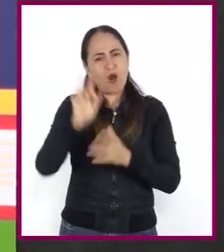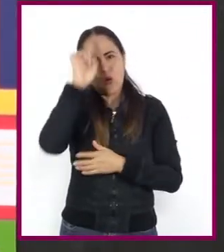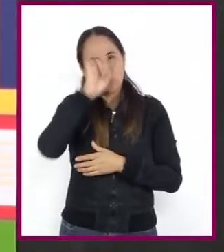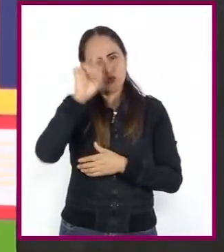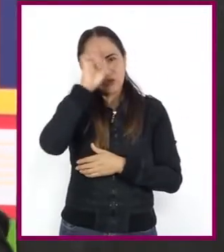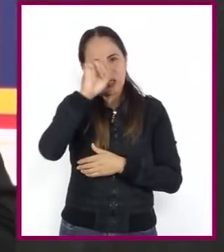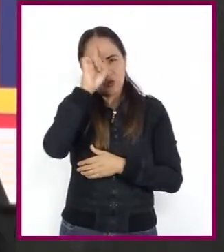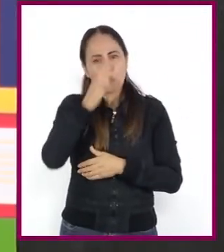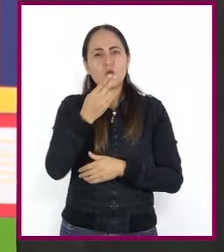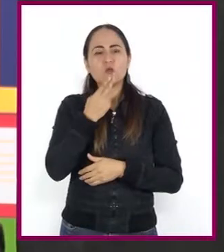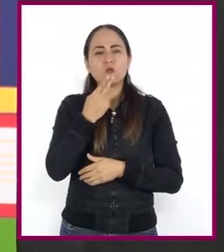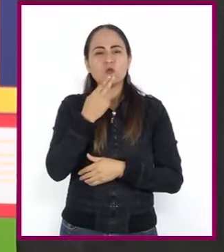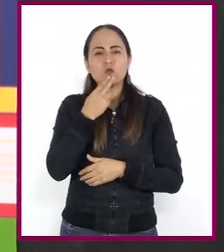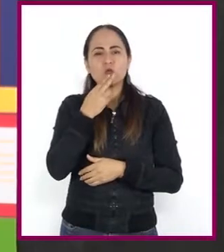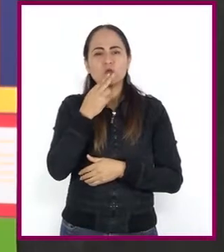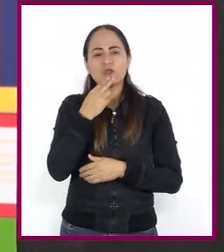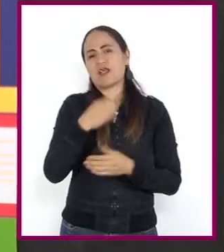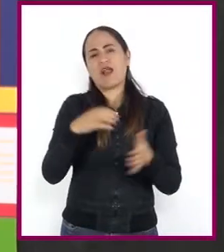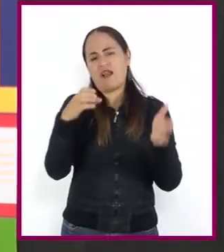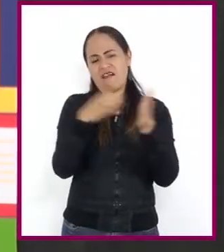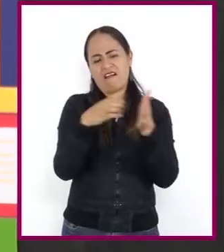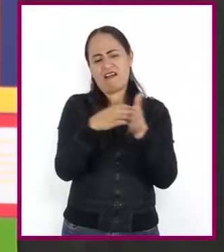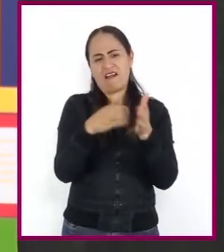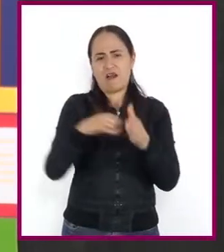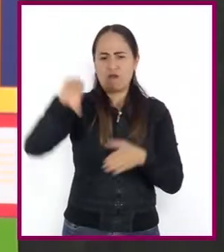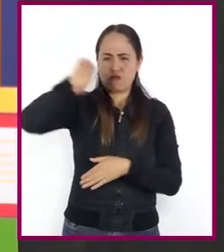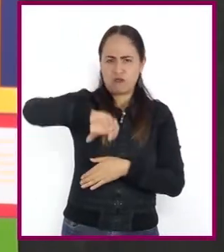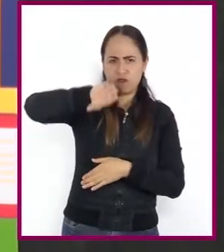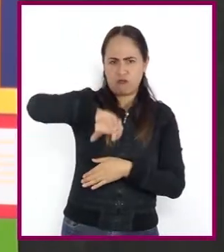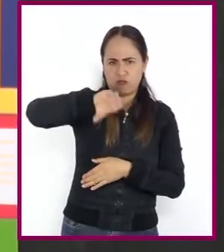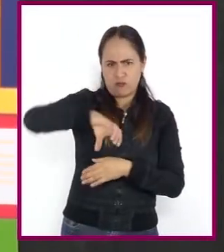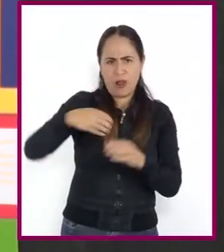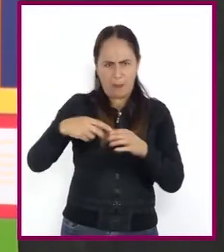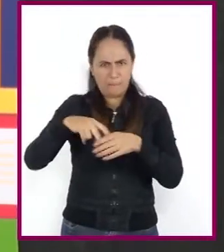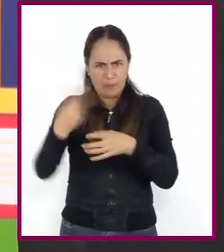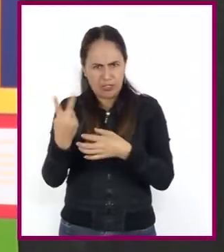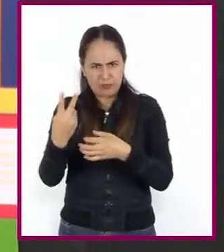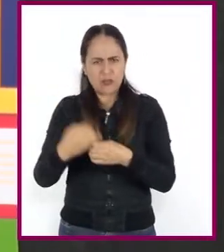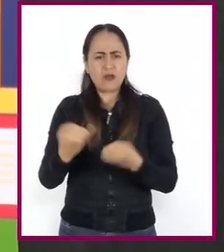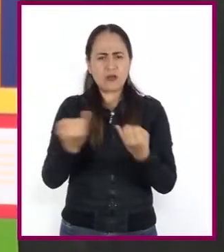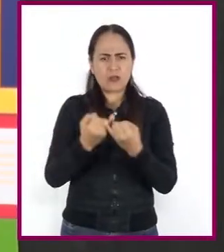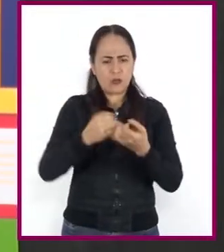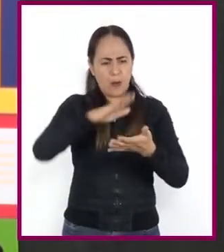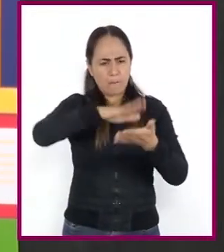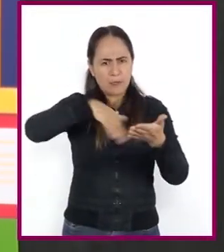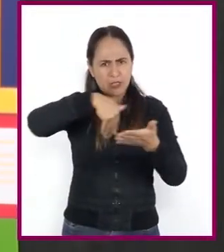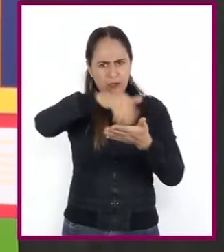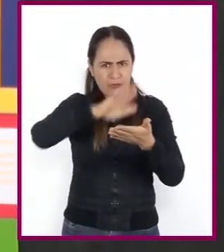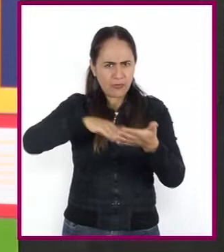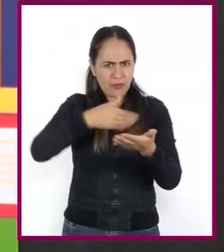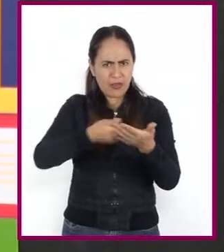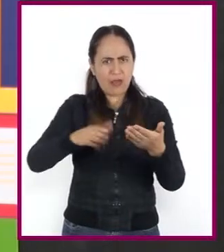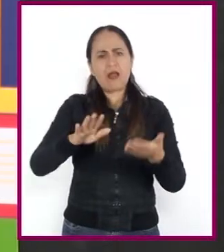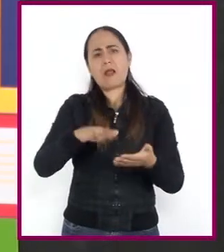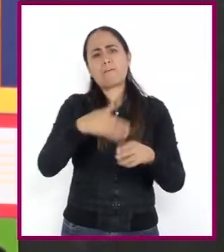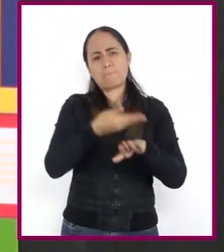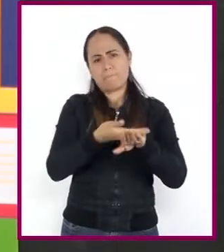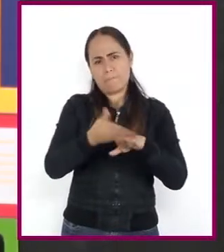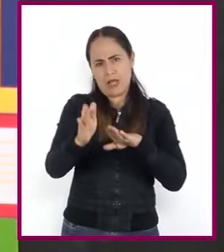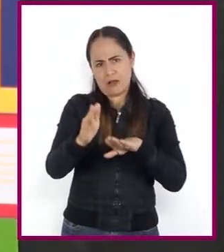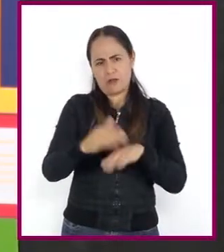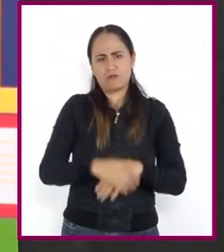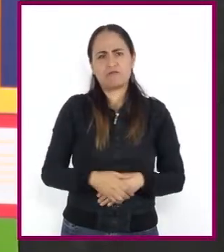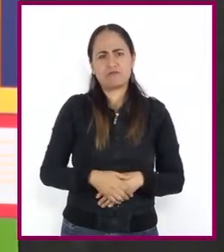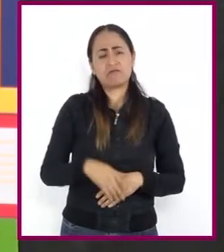utilizar empaques de cajas vacías o cartón y pintar la base en color blanco, pero podrán